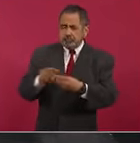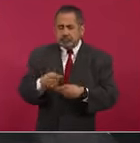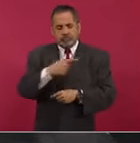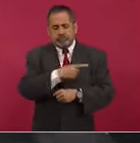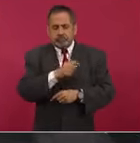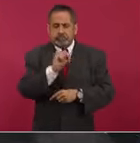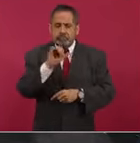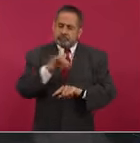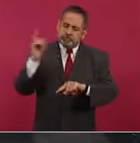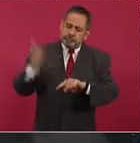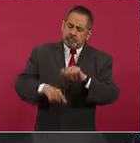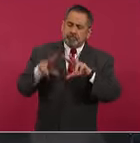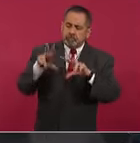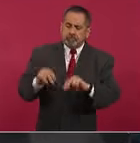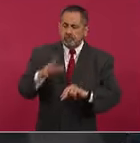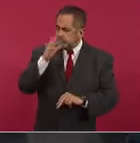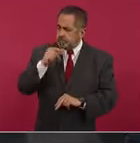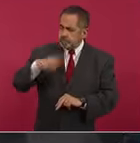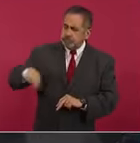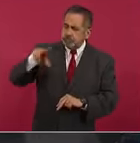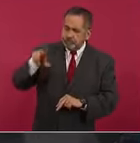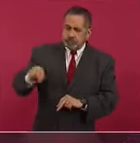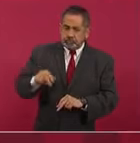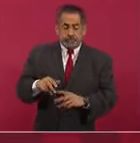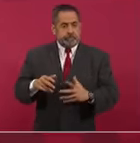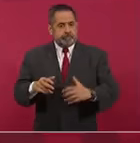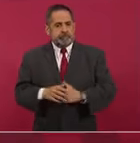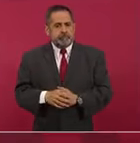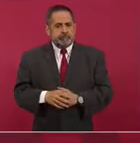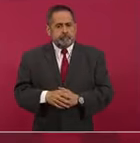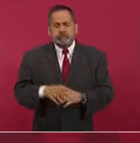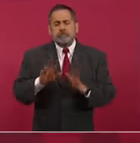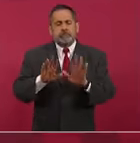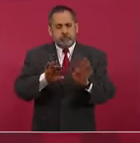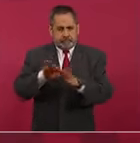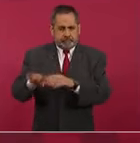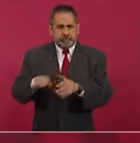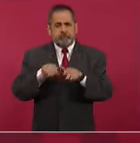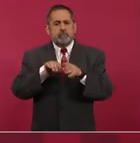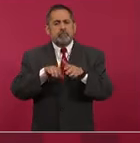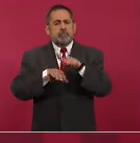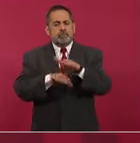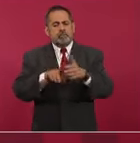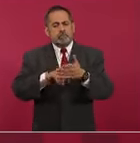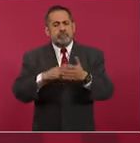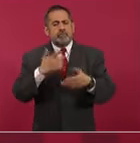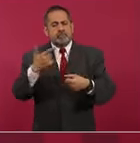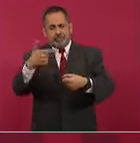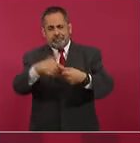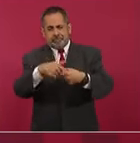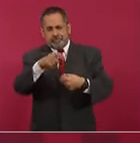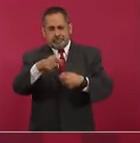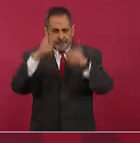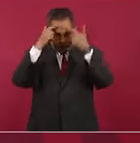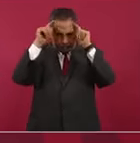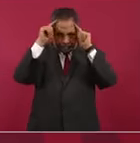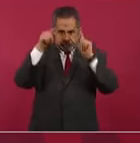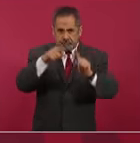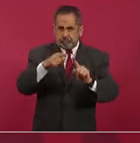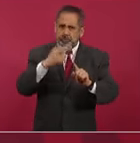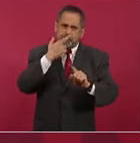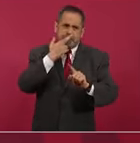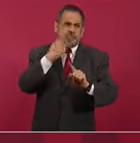señor presidente. Bueno, sobre la gasolinería de Marina, es de lo mejor que